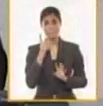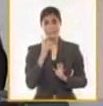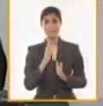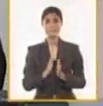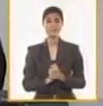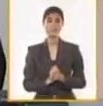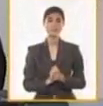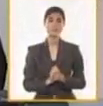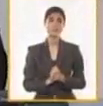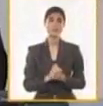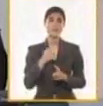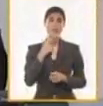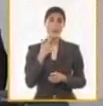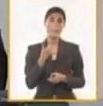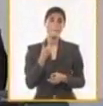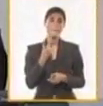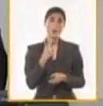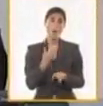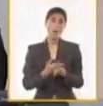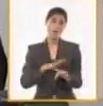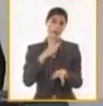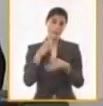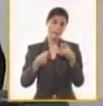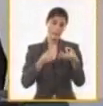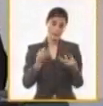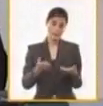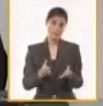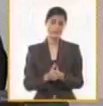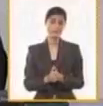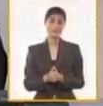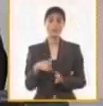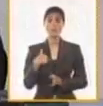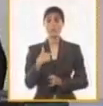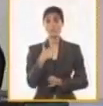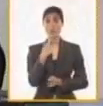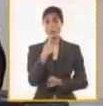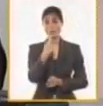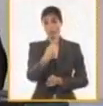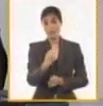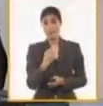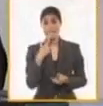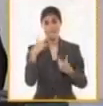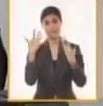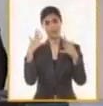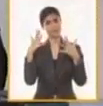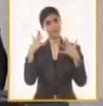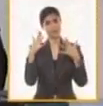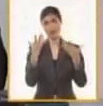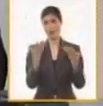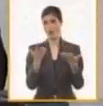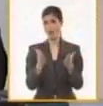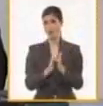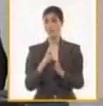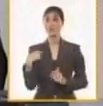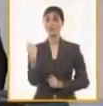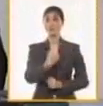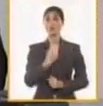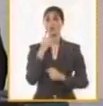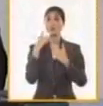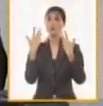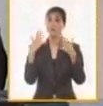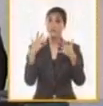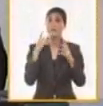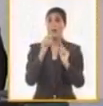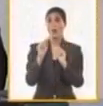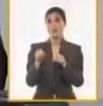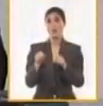nuestro invitado, el embajador, yo le quería decir que, bueno, la felicitación también de parte nuestra por